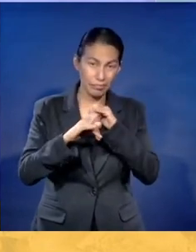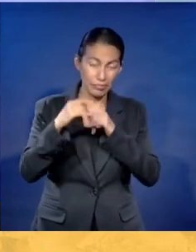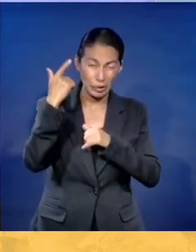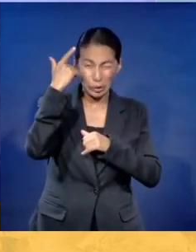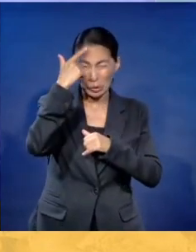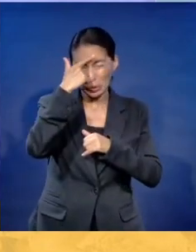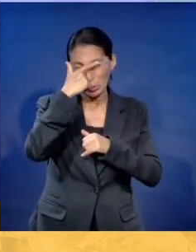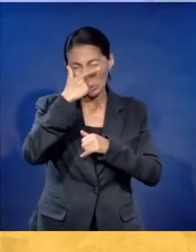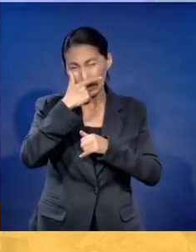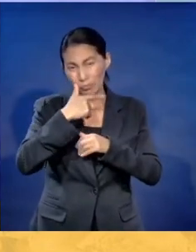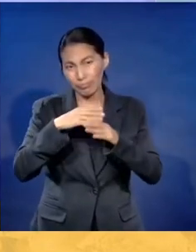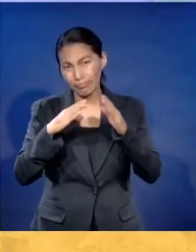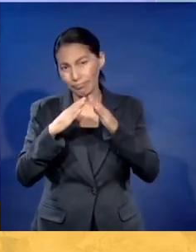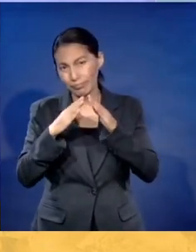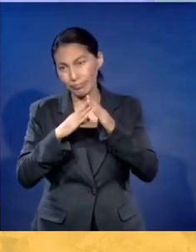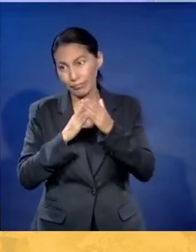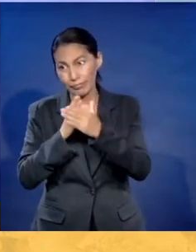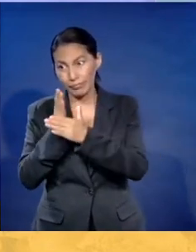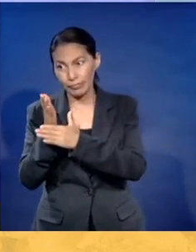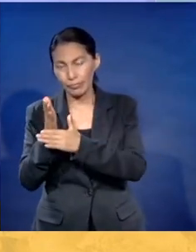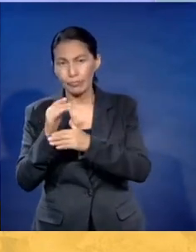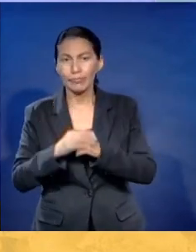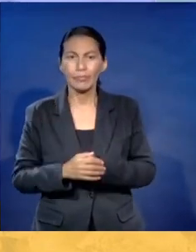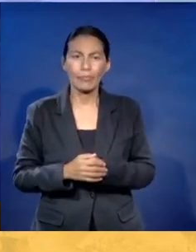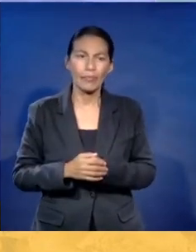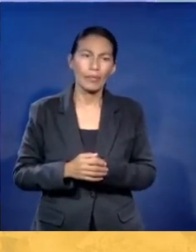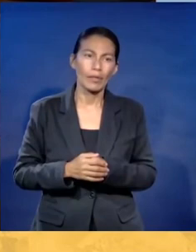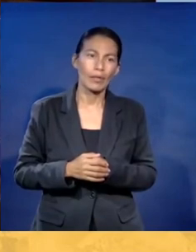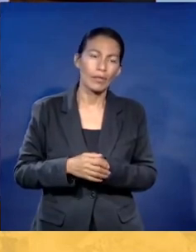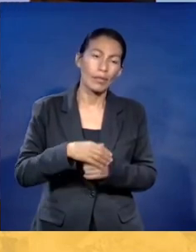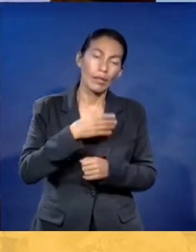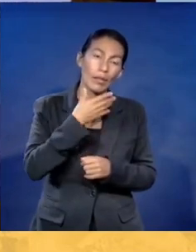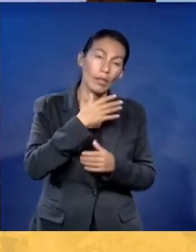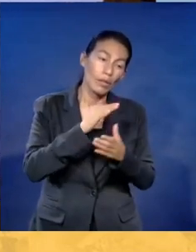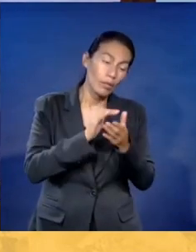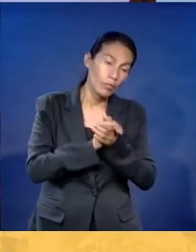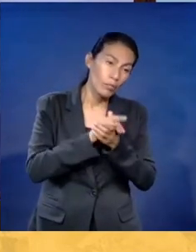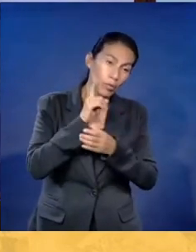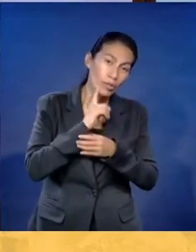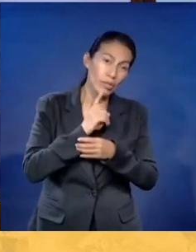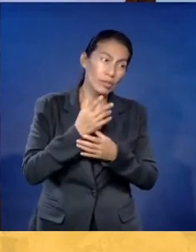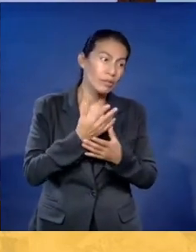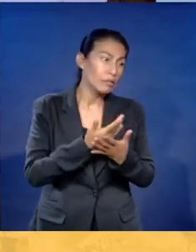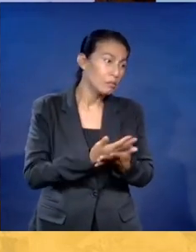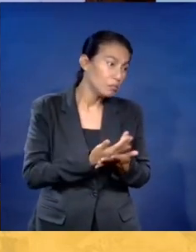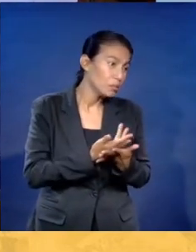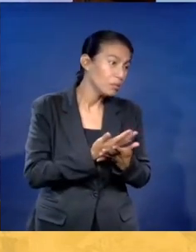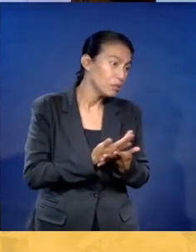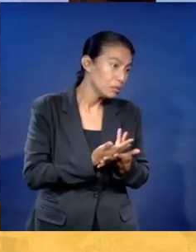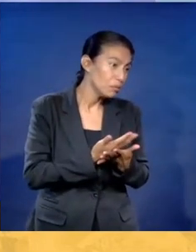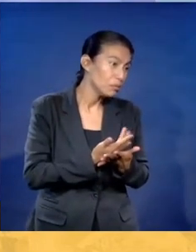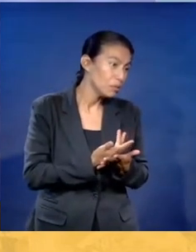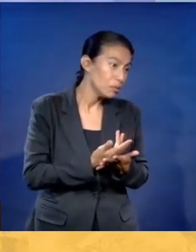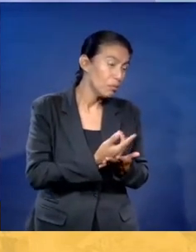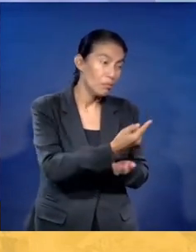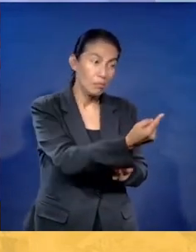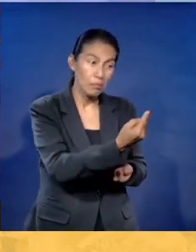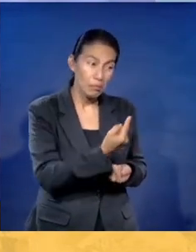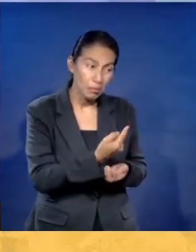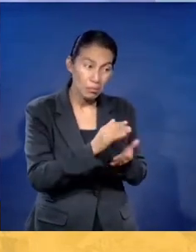a casa y las esposas desveladas estresadas esperan como policías que los maridos lleguen